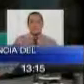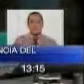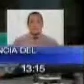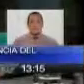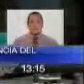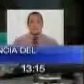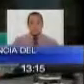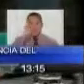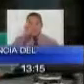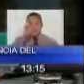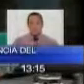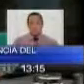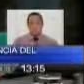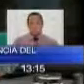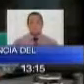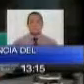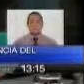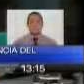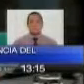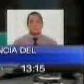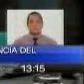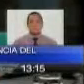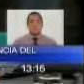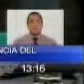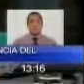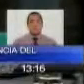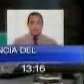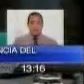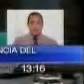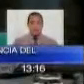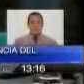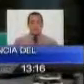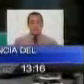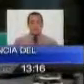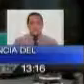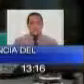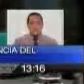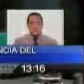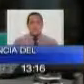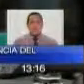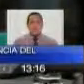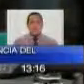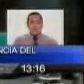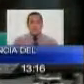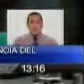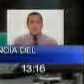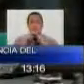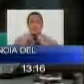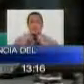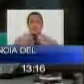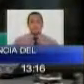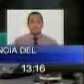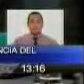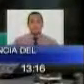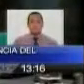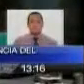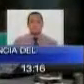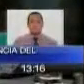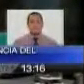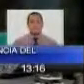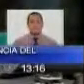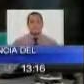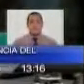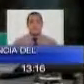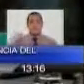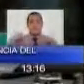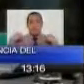intereses de la nación. Fue una reunión realizada en el Palacio Nacional de Justicia, en